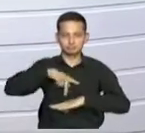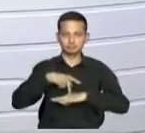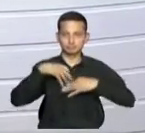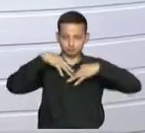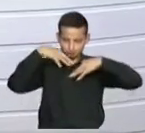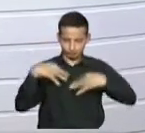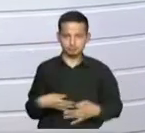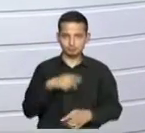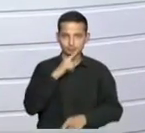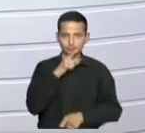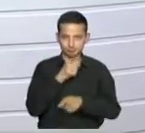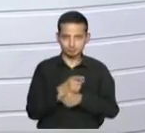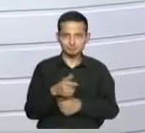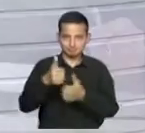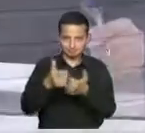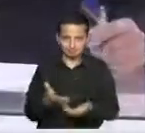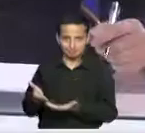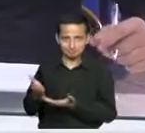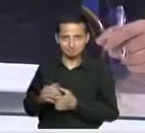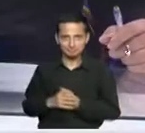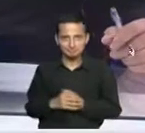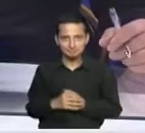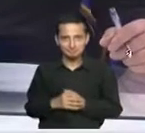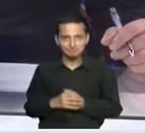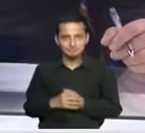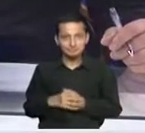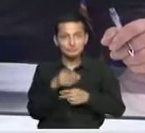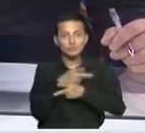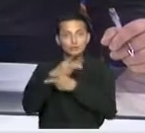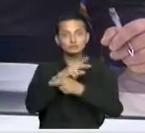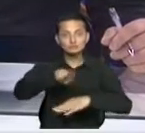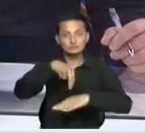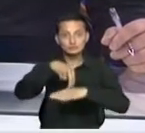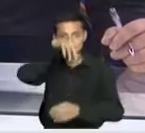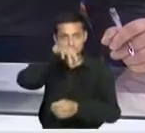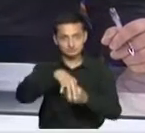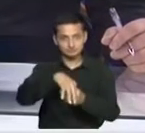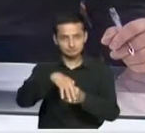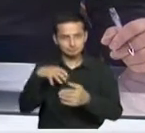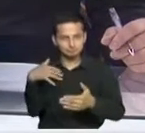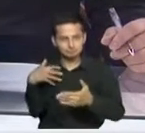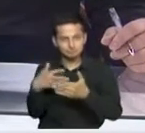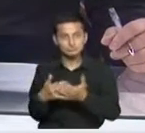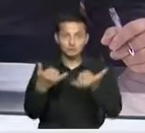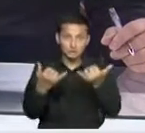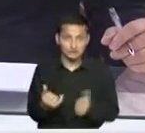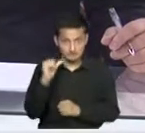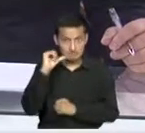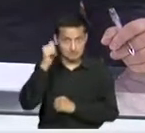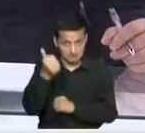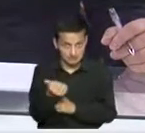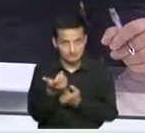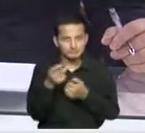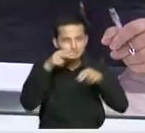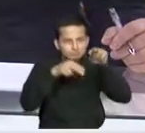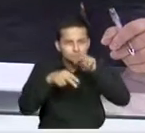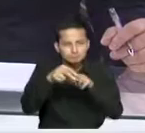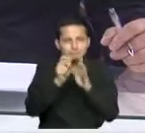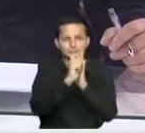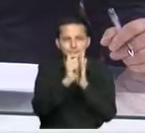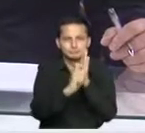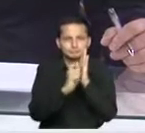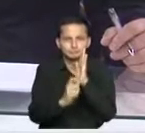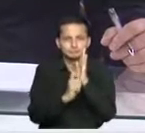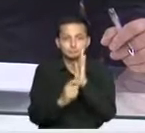la verdad sobre todo. Bienvenidos. El Consejo Nacional Electoral finalizará entre hoy y mañana el proceso de verificación